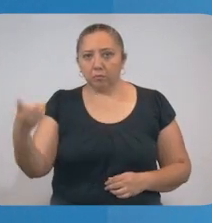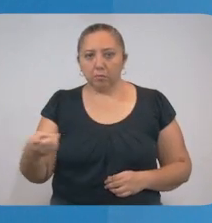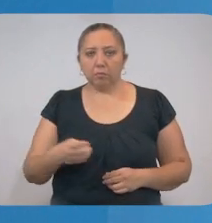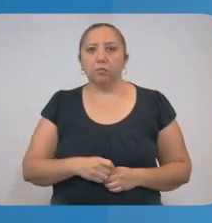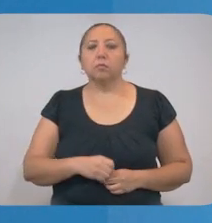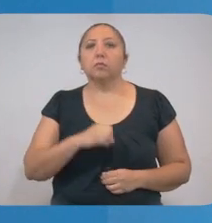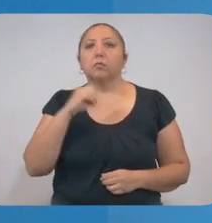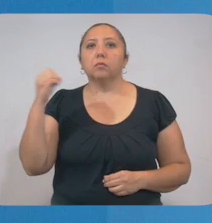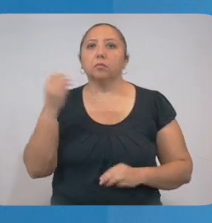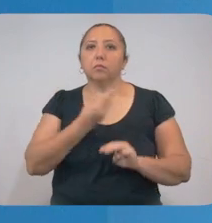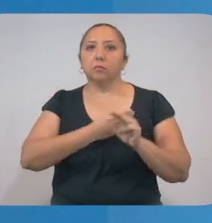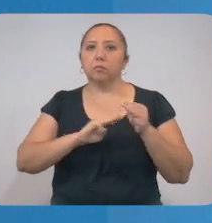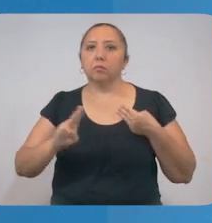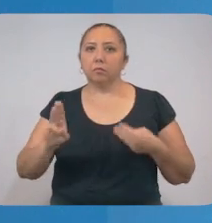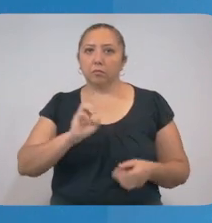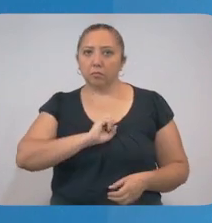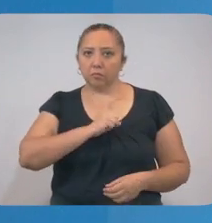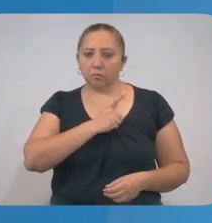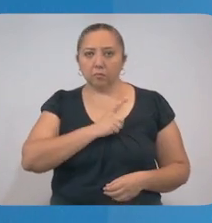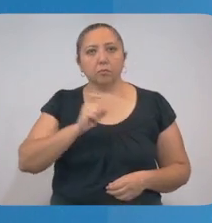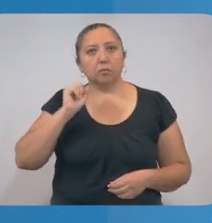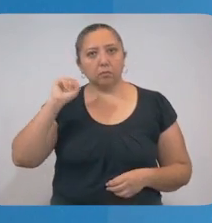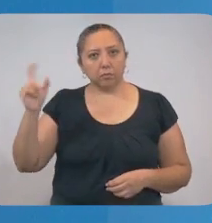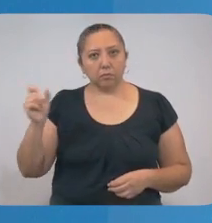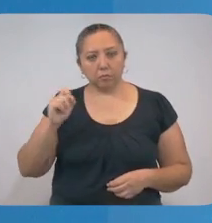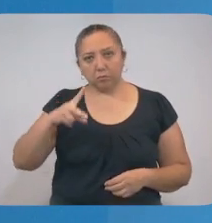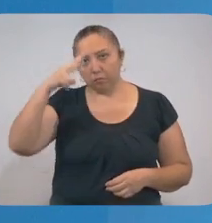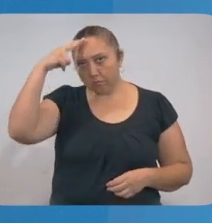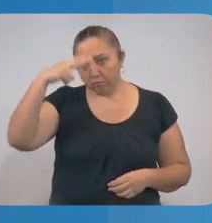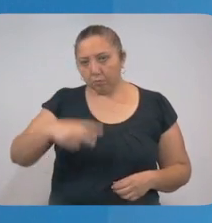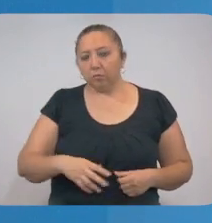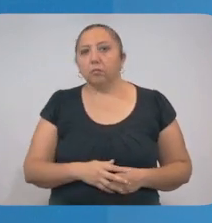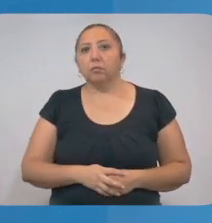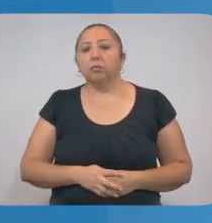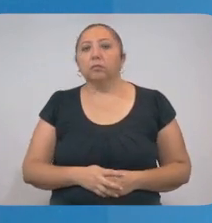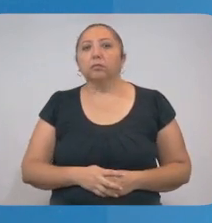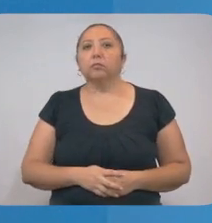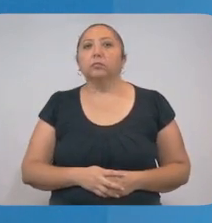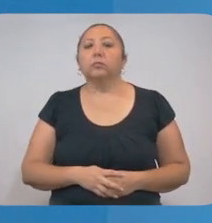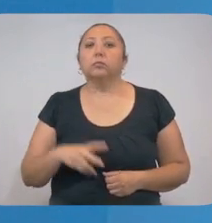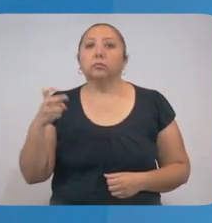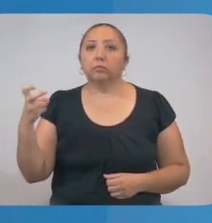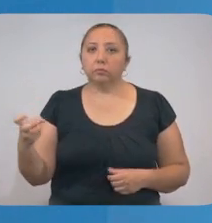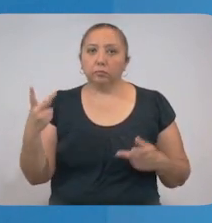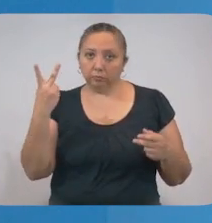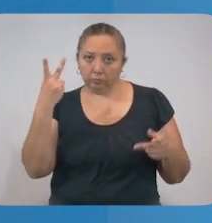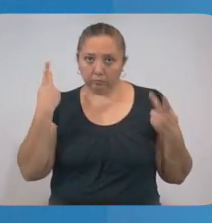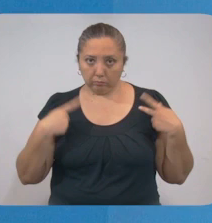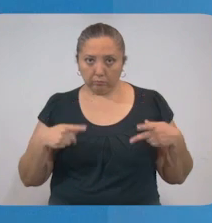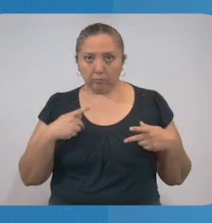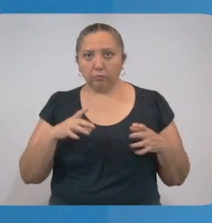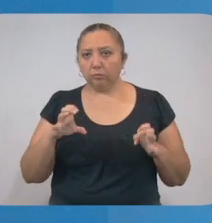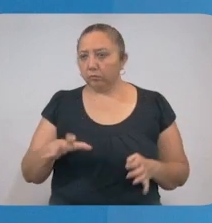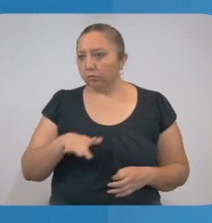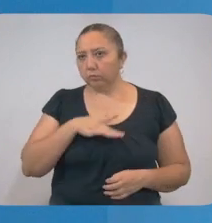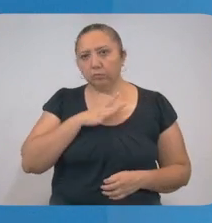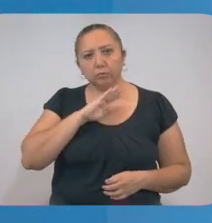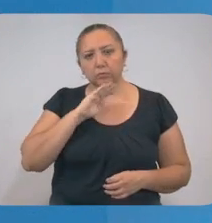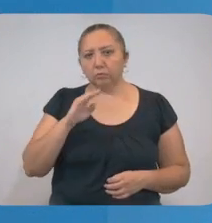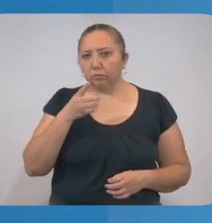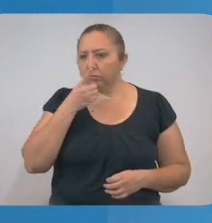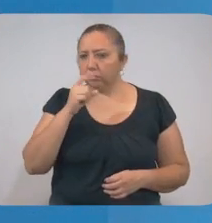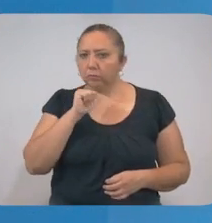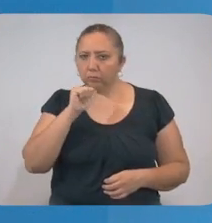katul kohano, kimo ba, kuyila ale mishbaliantio taktile sutukila, kala no etadon shakaltalo, tumen utsakyahilo, umola il